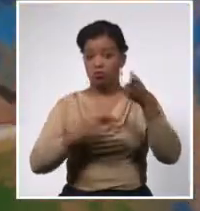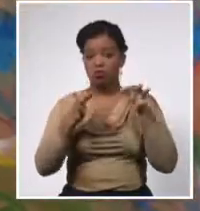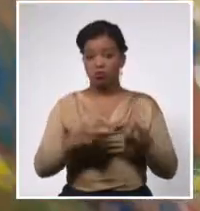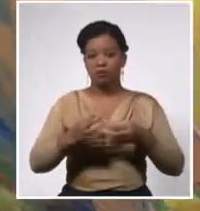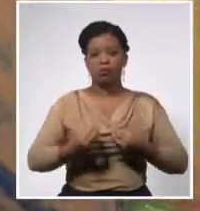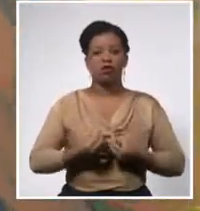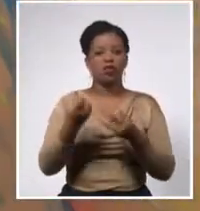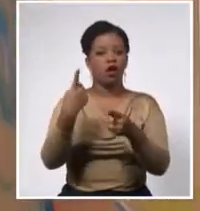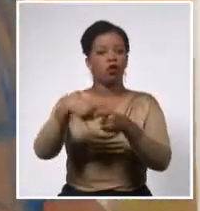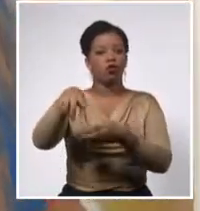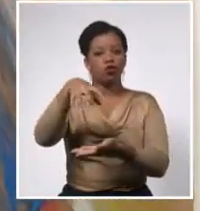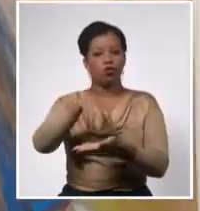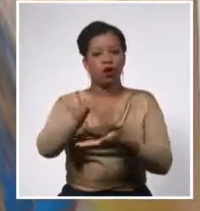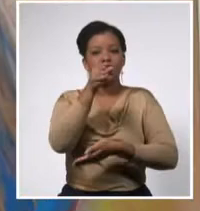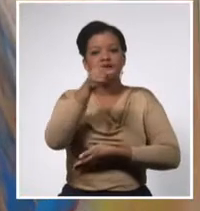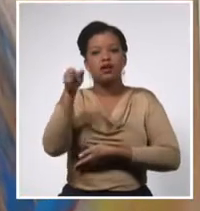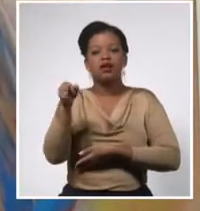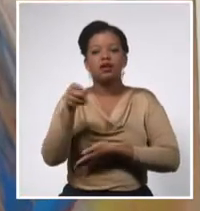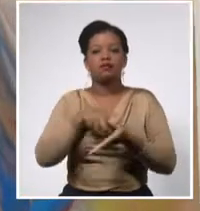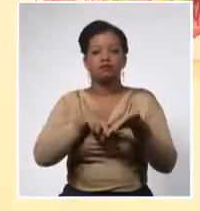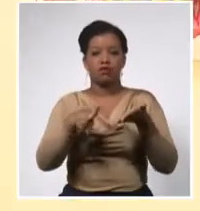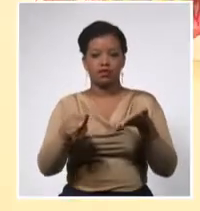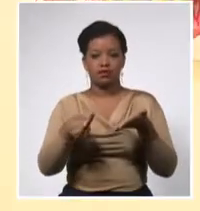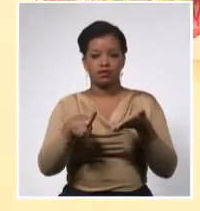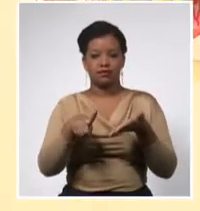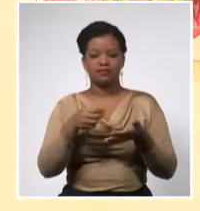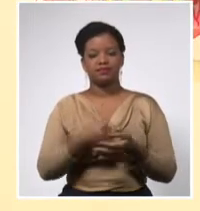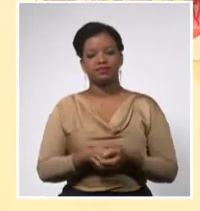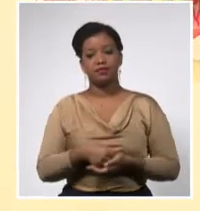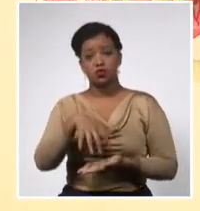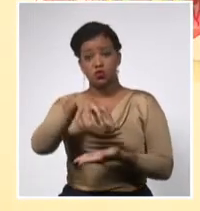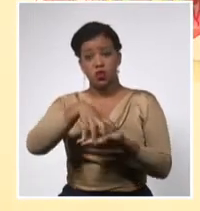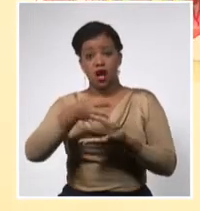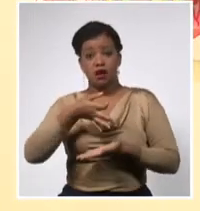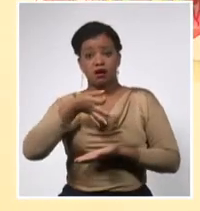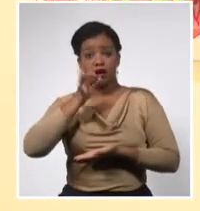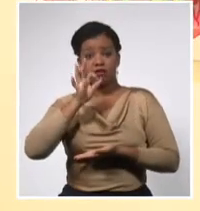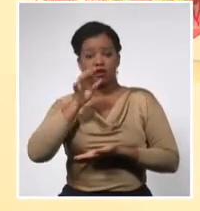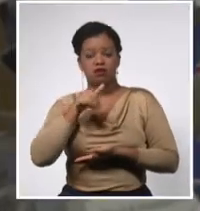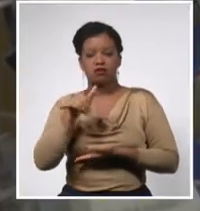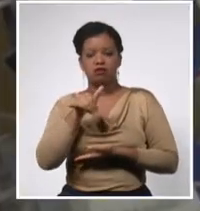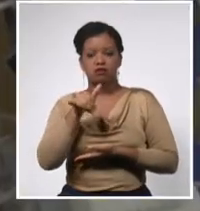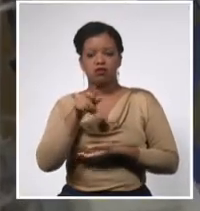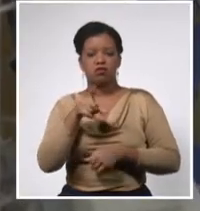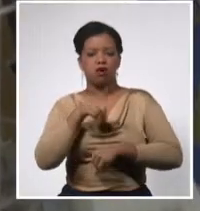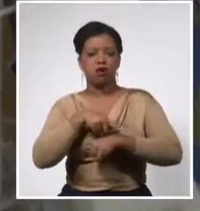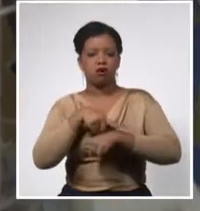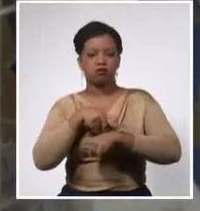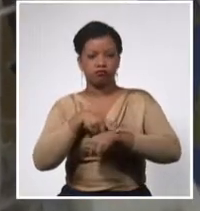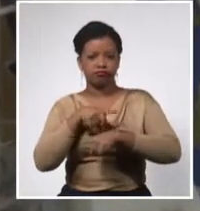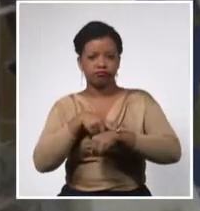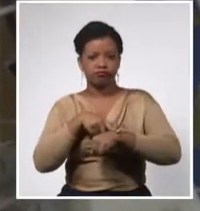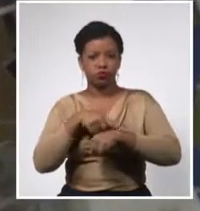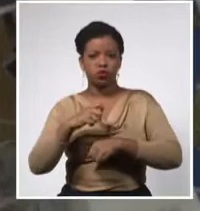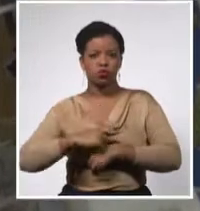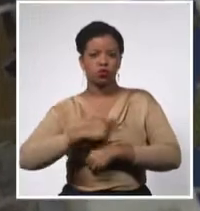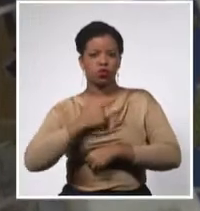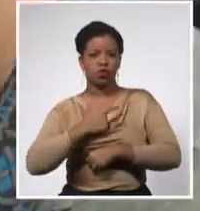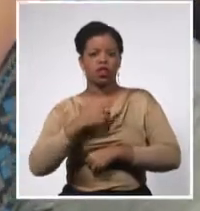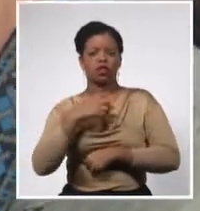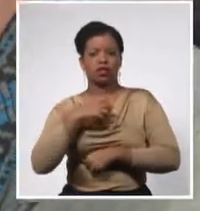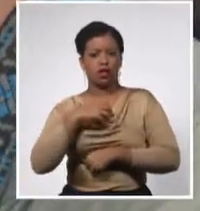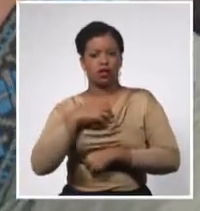ambientar librerías de la provincia. El Café Literario La Comarca es un espacio cultural que acoge diversas propuestas,